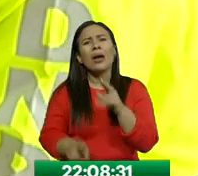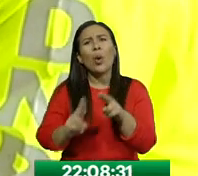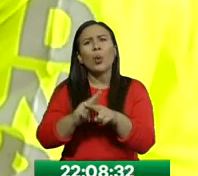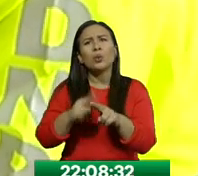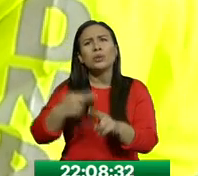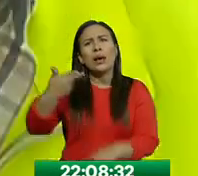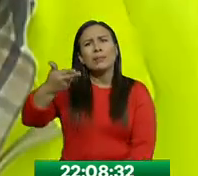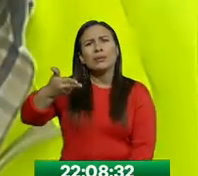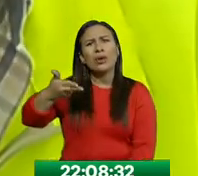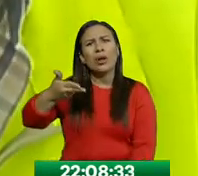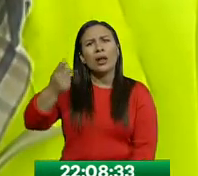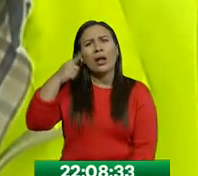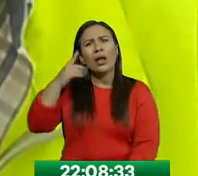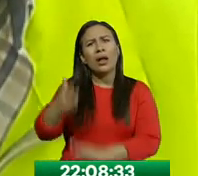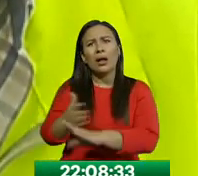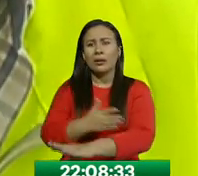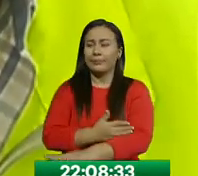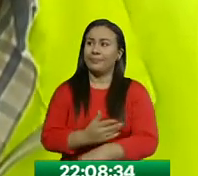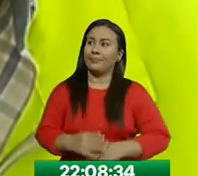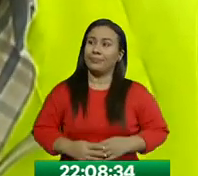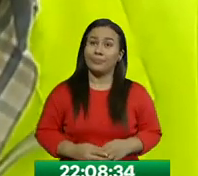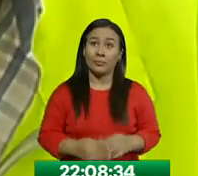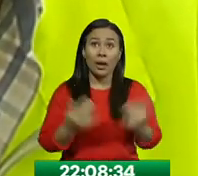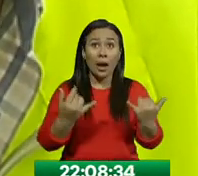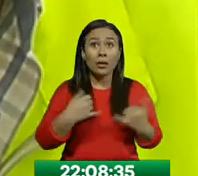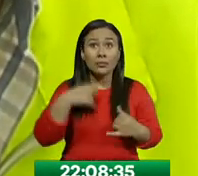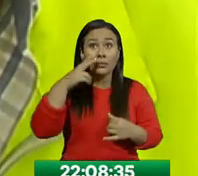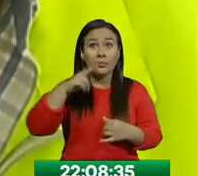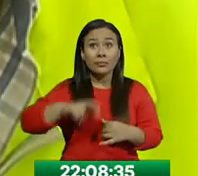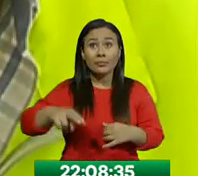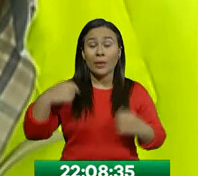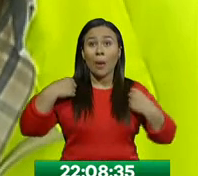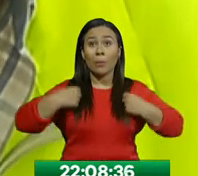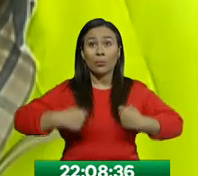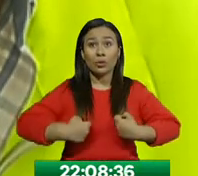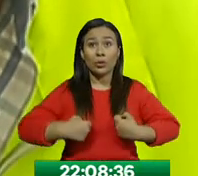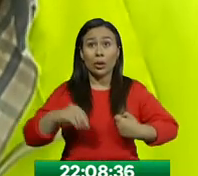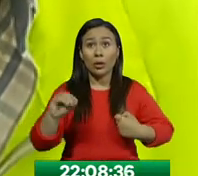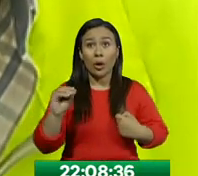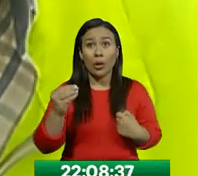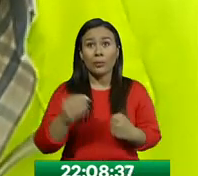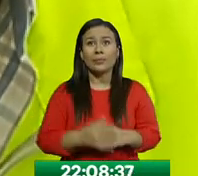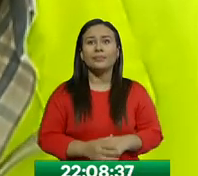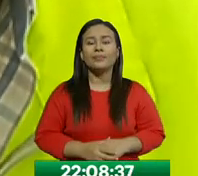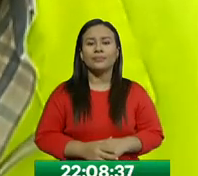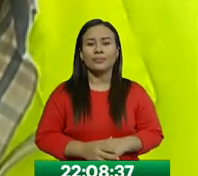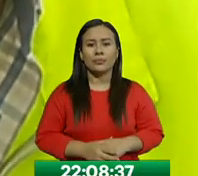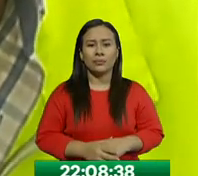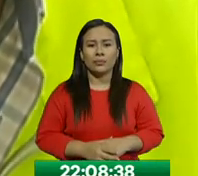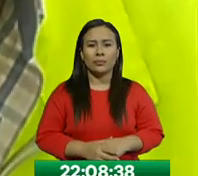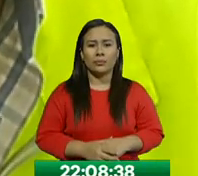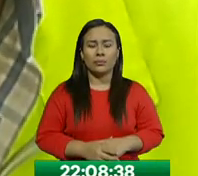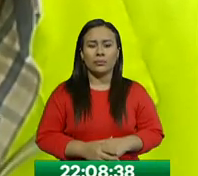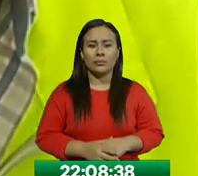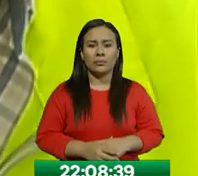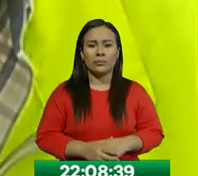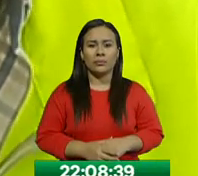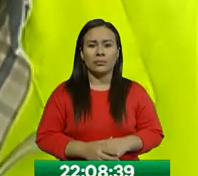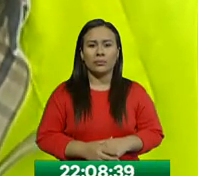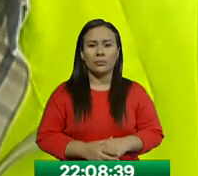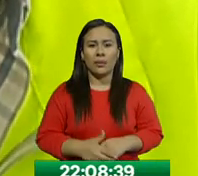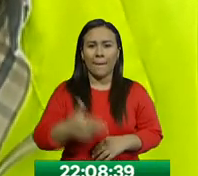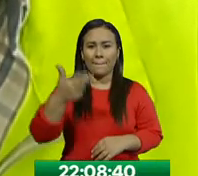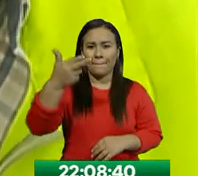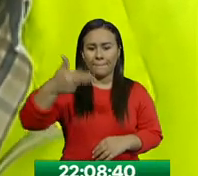disparo anterior. Se pudo verificar que en la mochila del adolescente había, aparte de el arma que